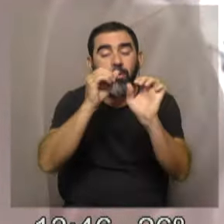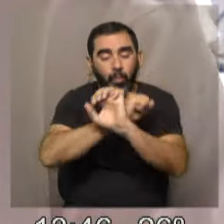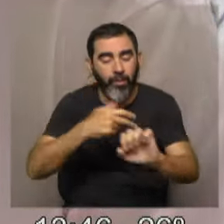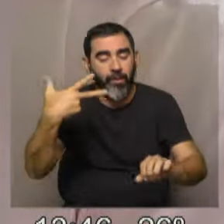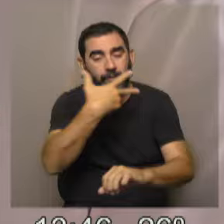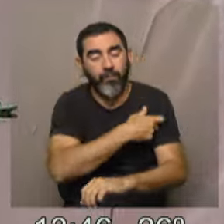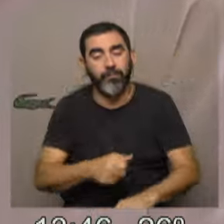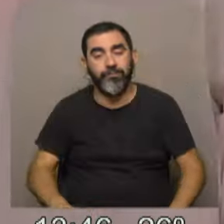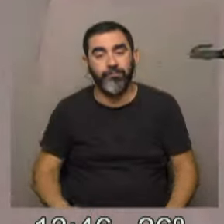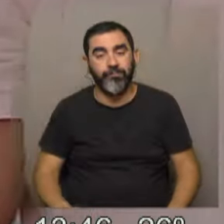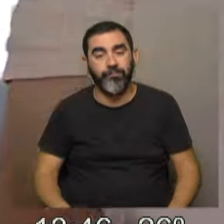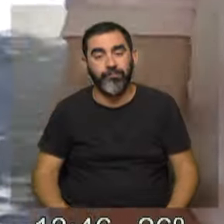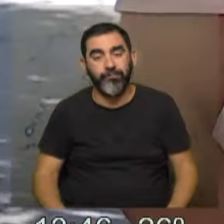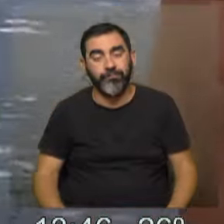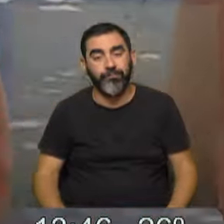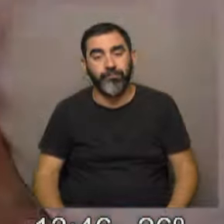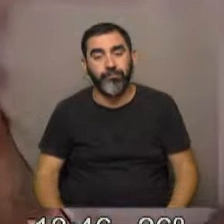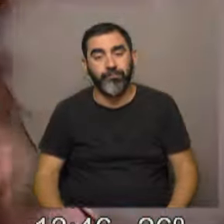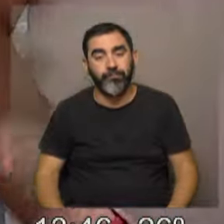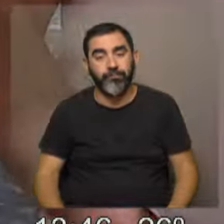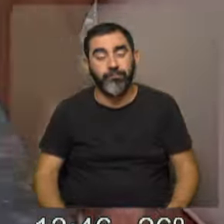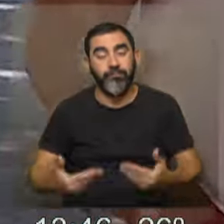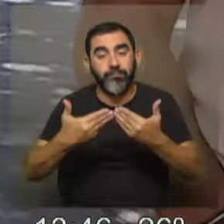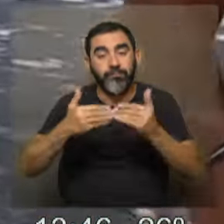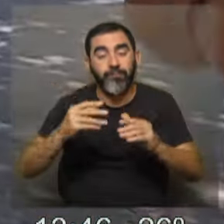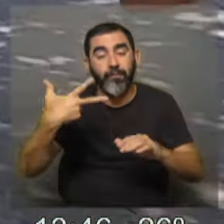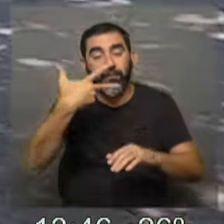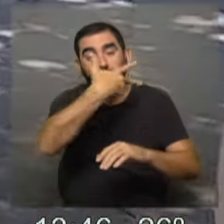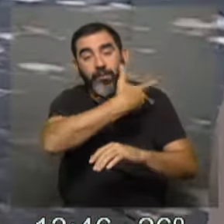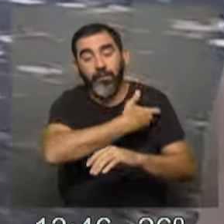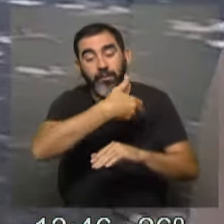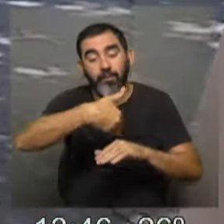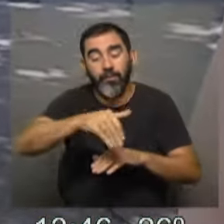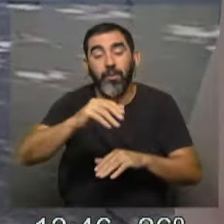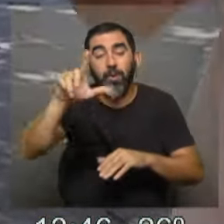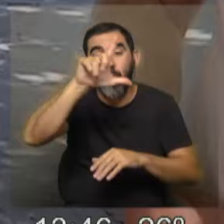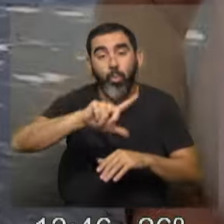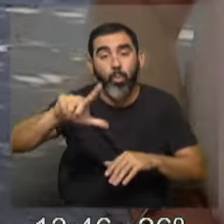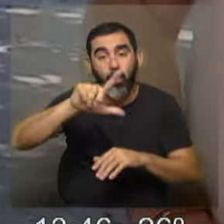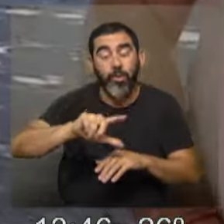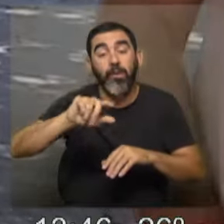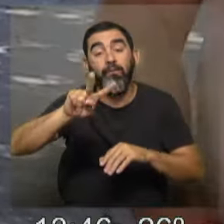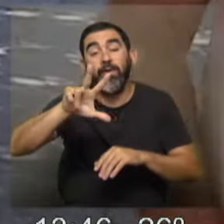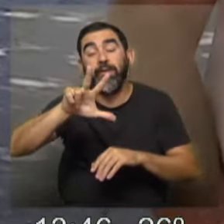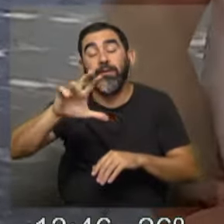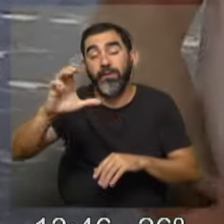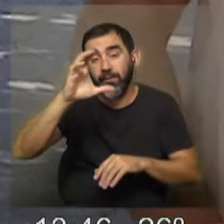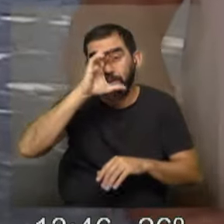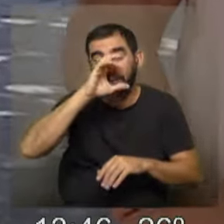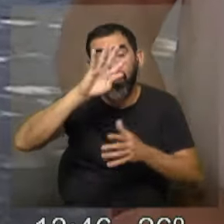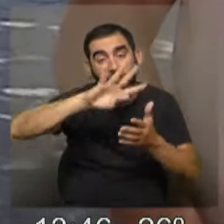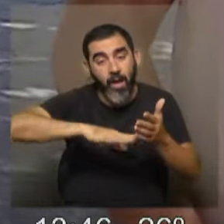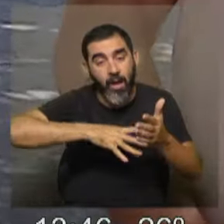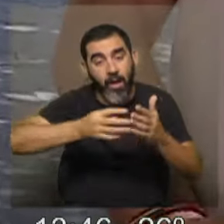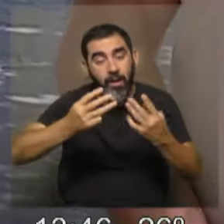Muchas gracias. Bueno, Rosina, ya saben, comienza esta vacunación a partir del próximo lunes. Luego, el 23 de febrero, se abre la agenda